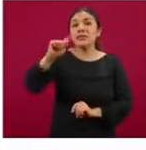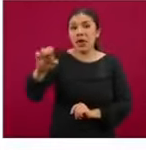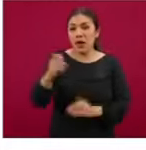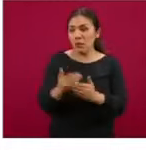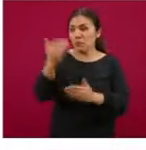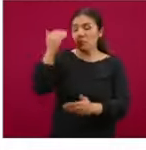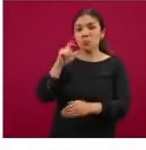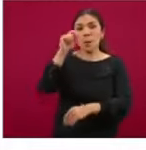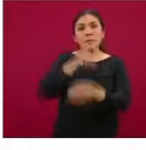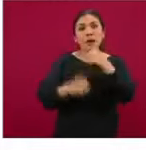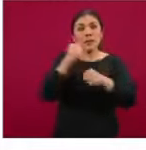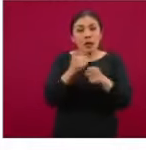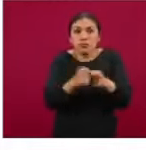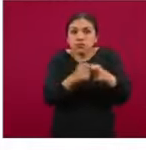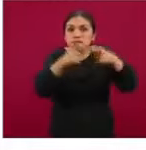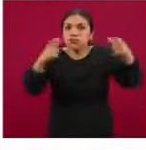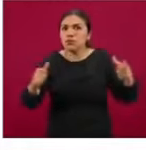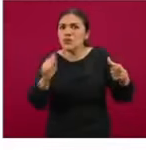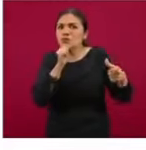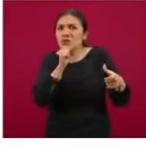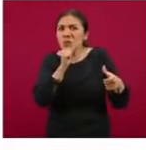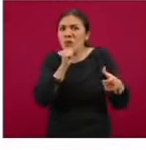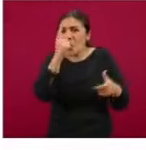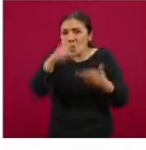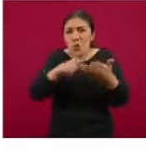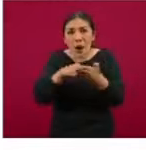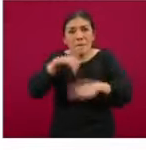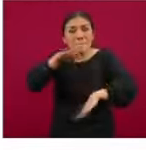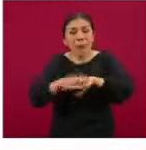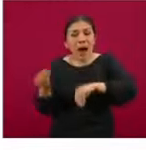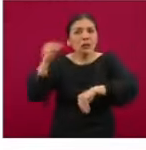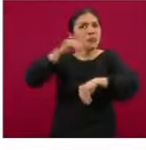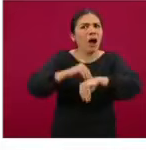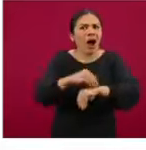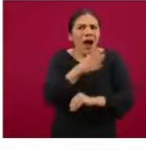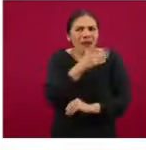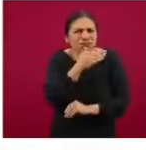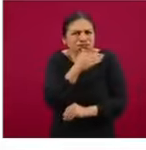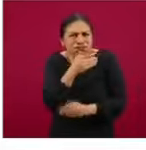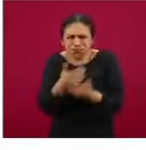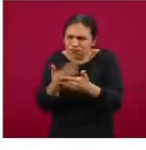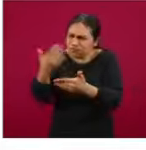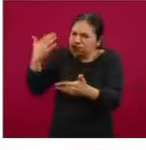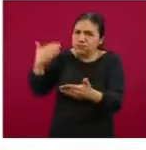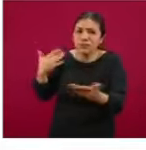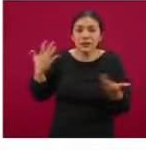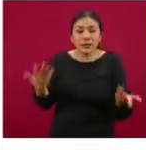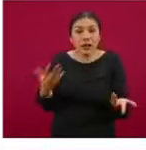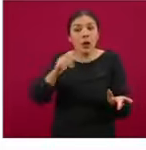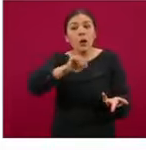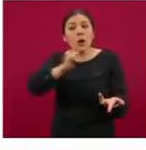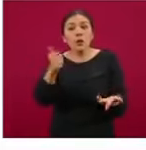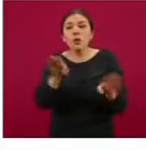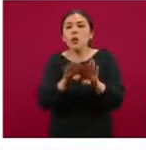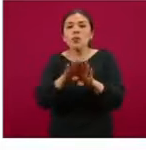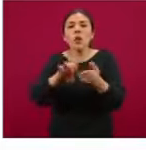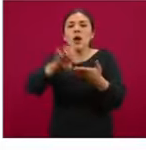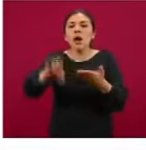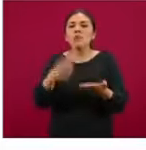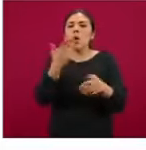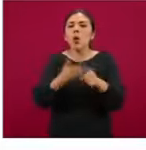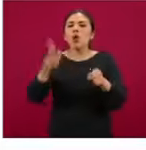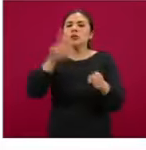últimos 20 años no había crecido ni tan solo un lugar en la formación de residentes. Los que conocemos, por ejemplo, el